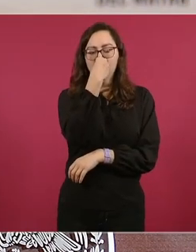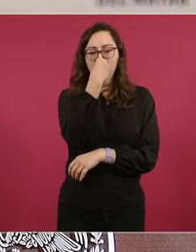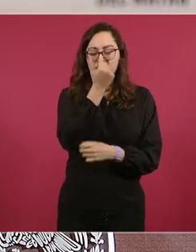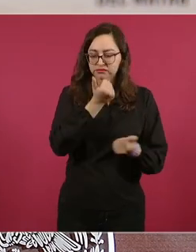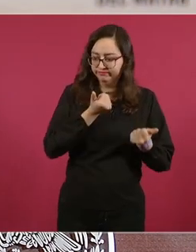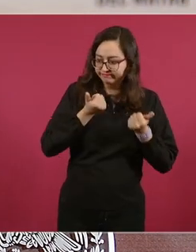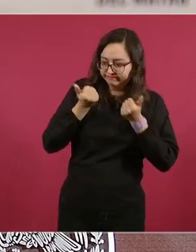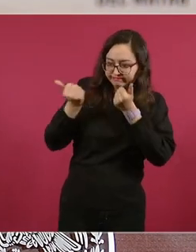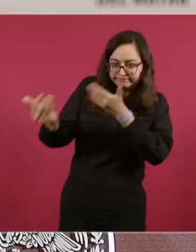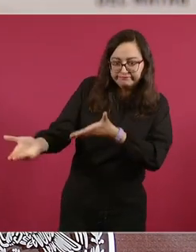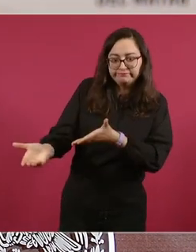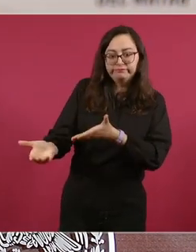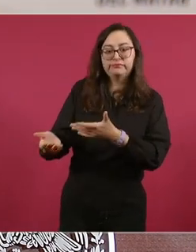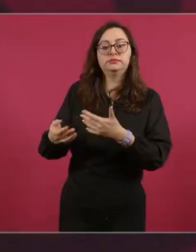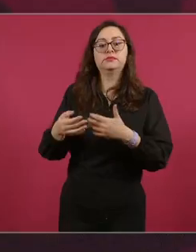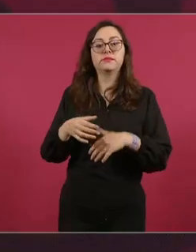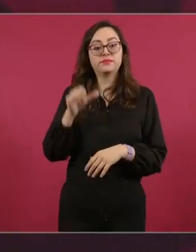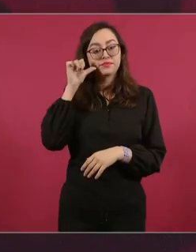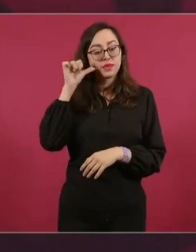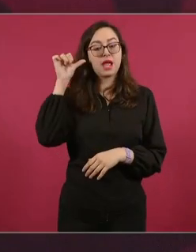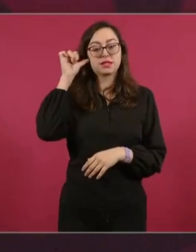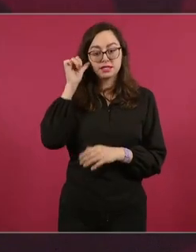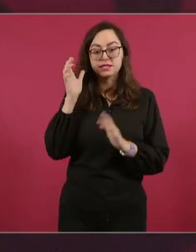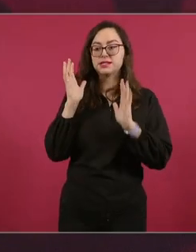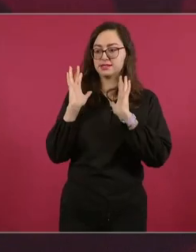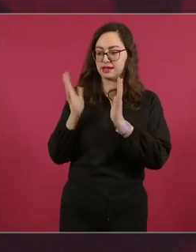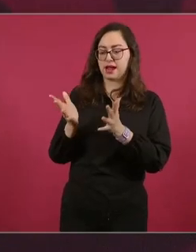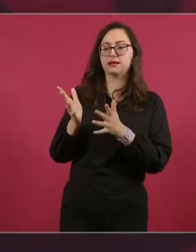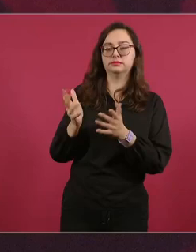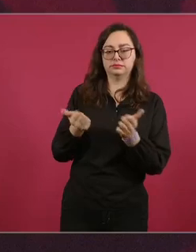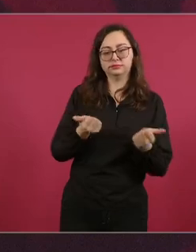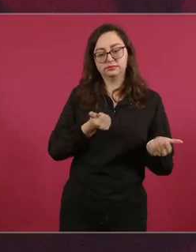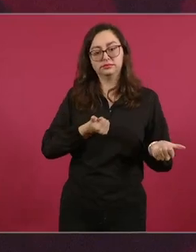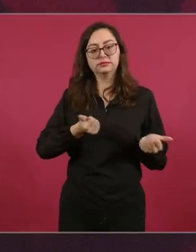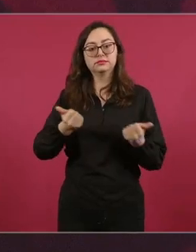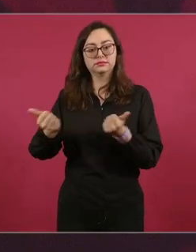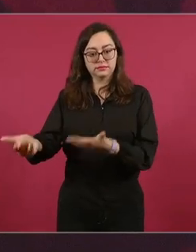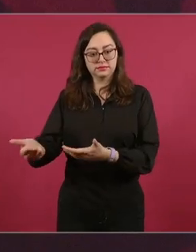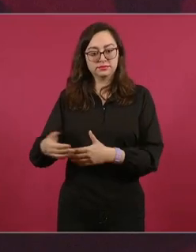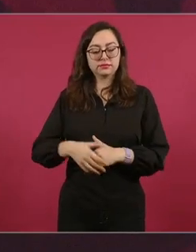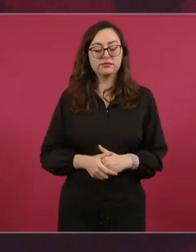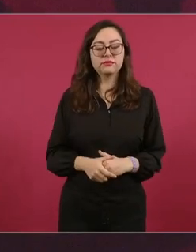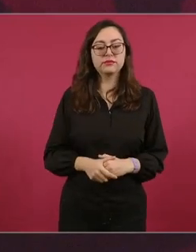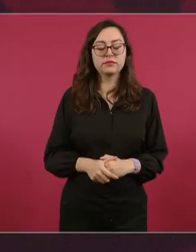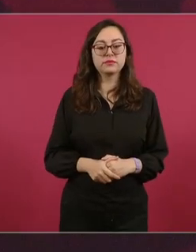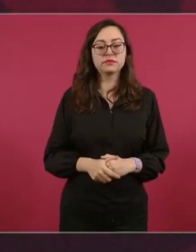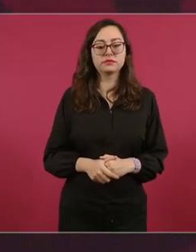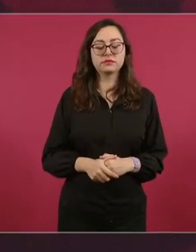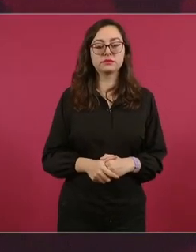llegaron ayer a Chile al mediodía,